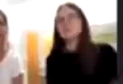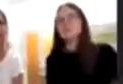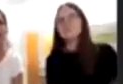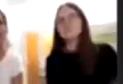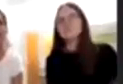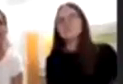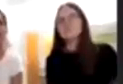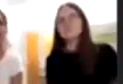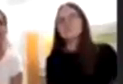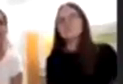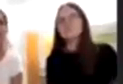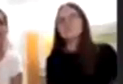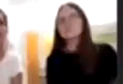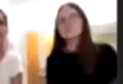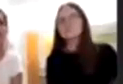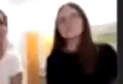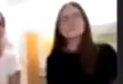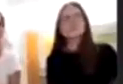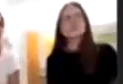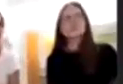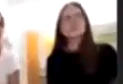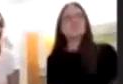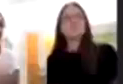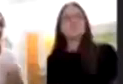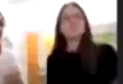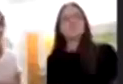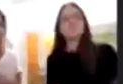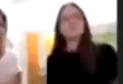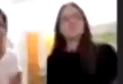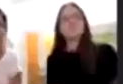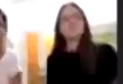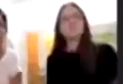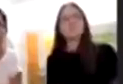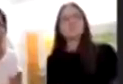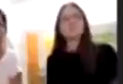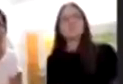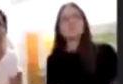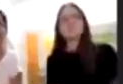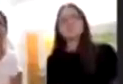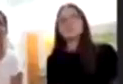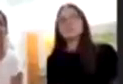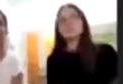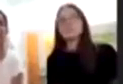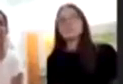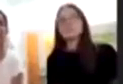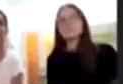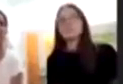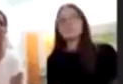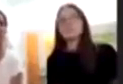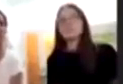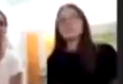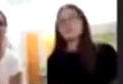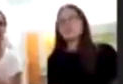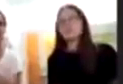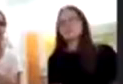Y bueno, también en el espacio privado debemos actuar de la misma forma. Principalmente